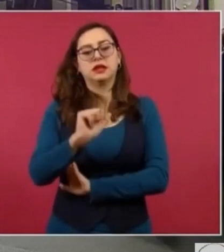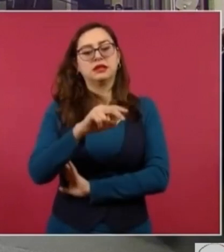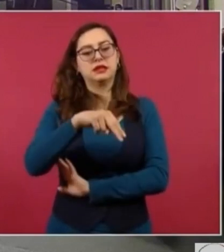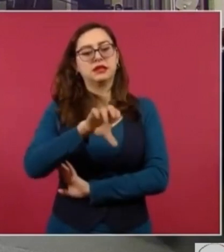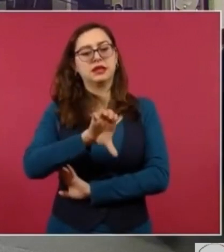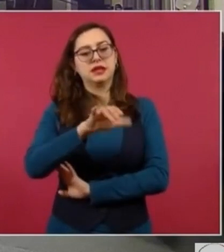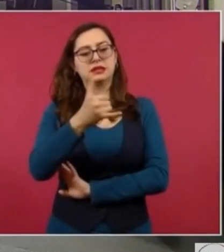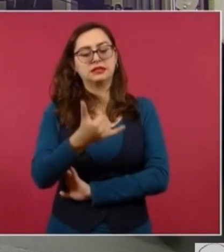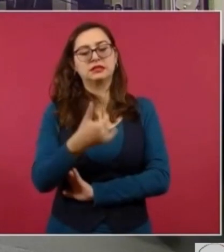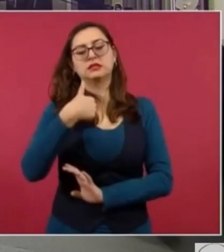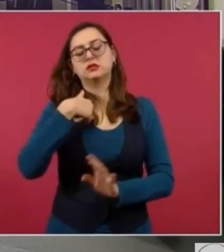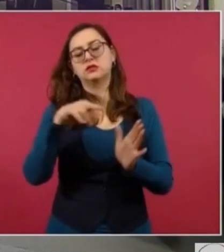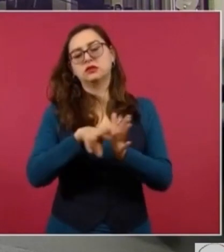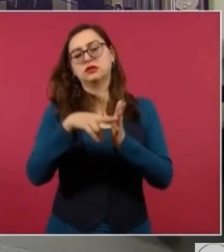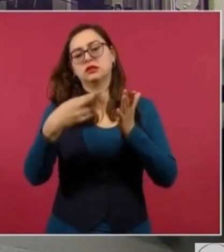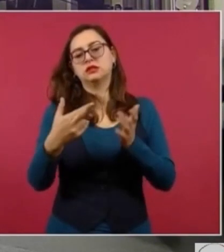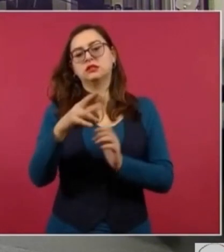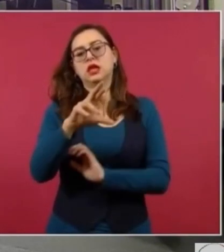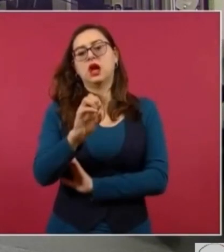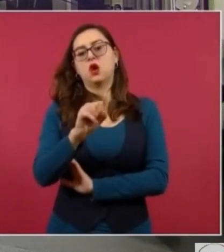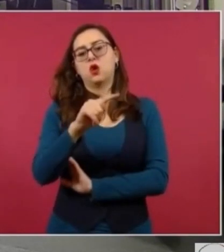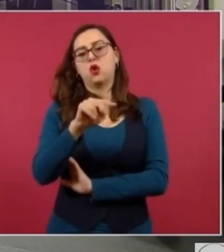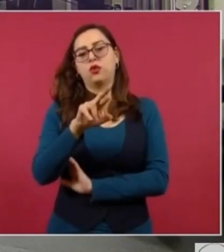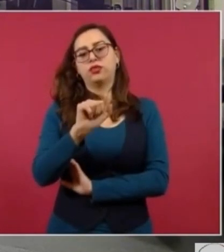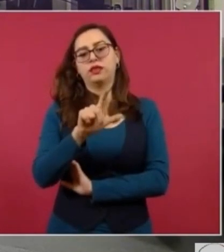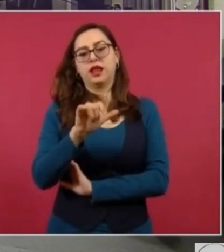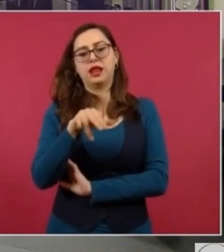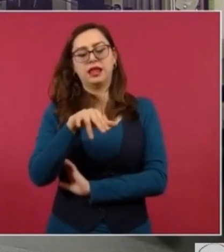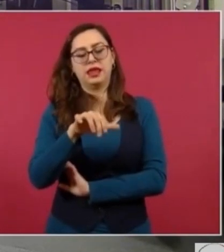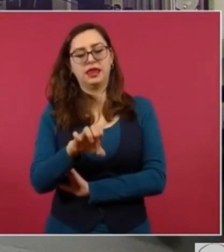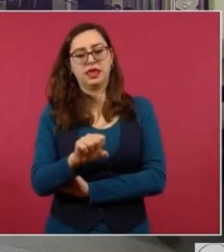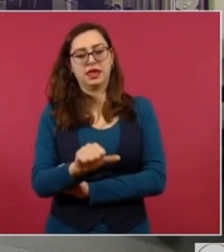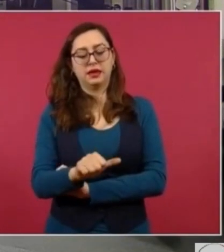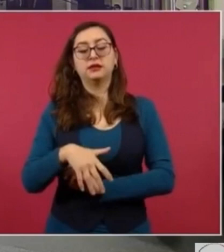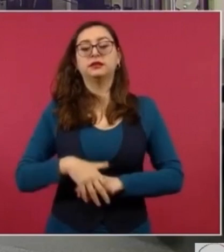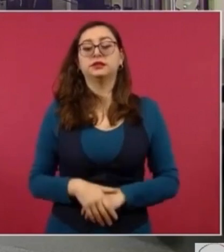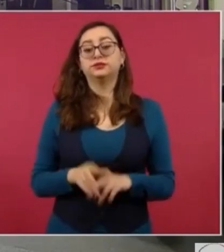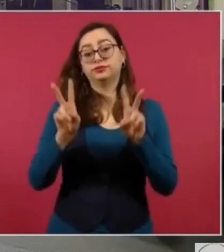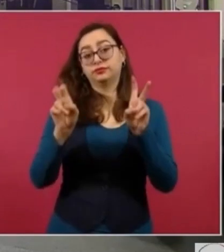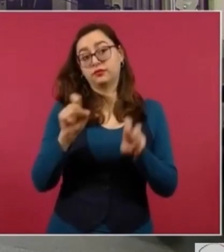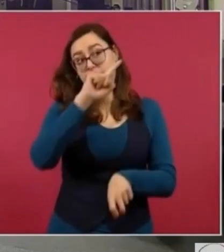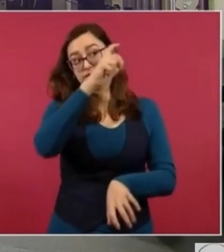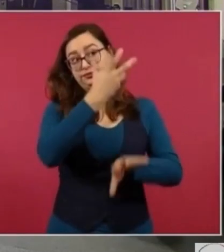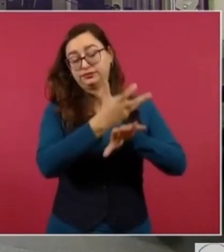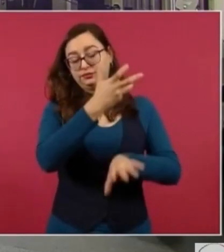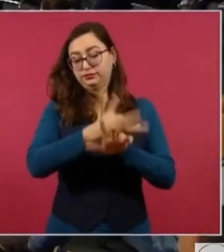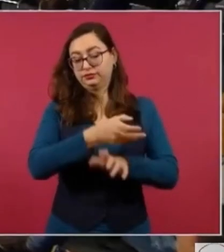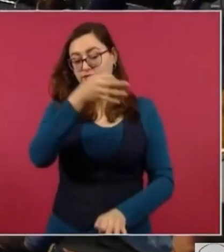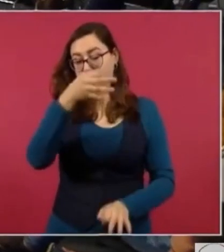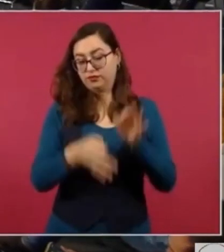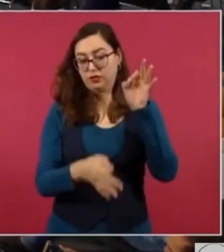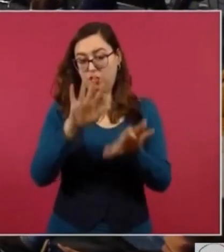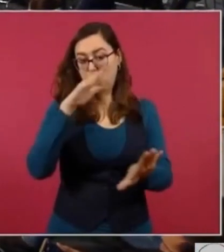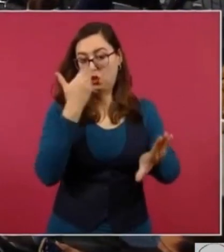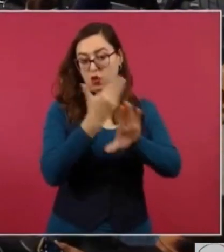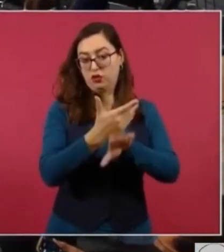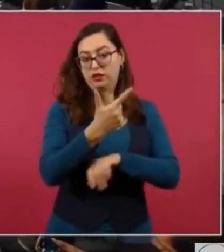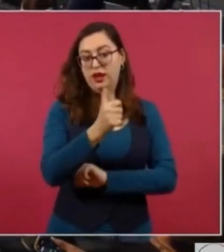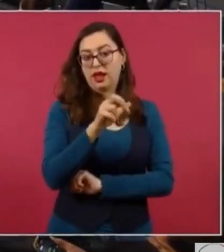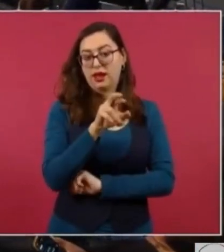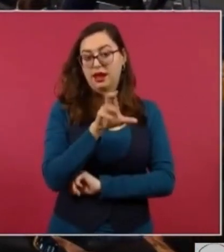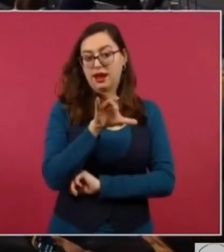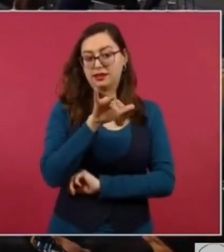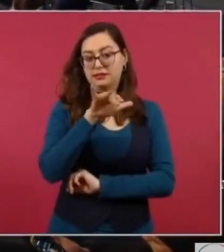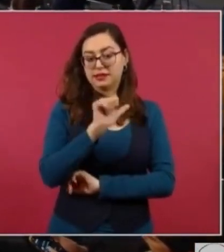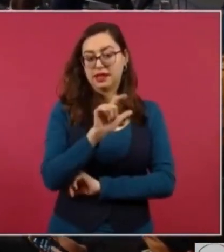Presidente, en el contexto del juicio contra Genaro García Luna, me gustaría preguntarle, pues, si los fiscales de Estados